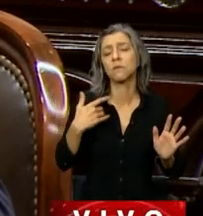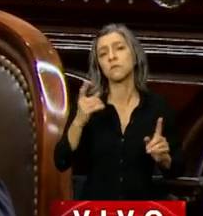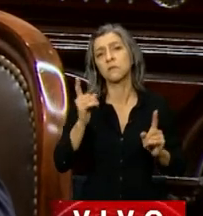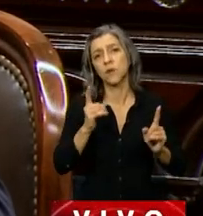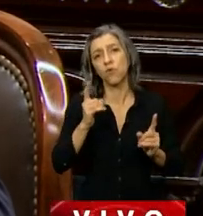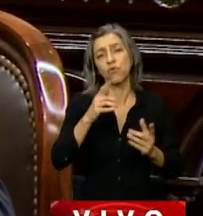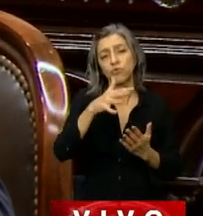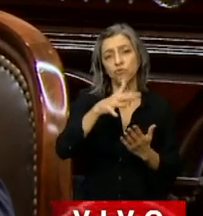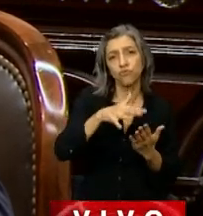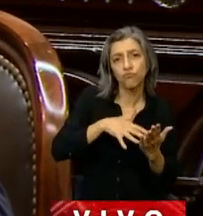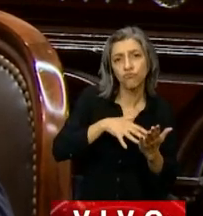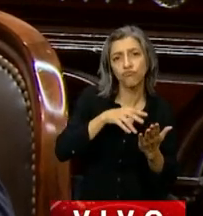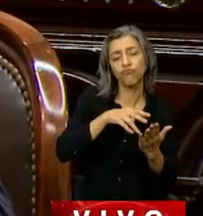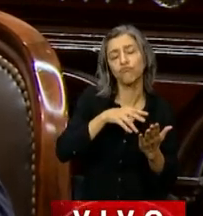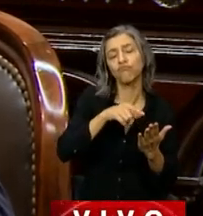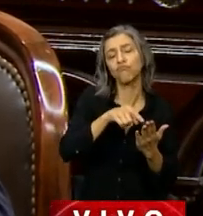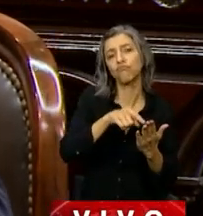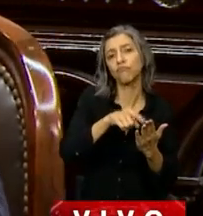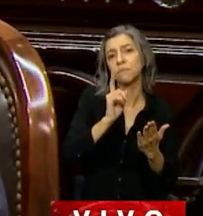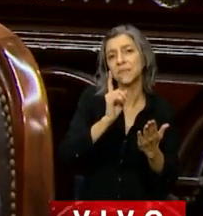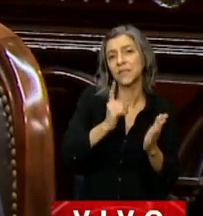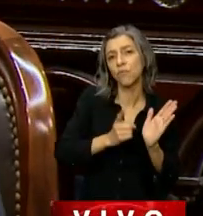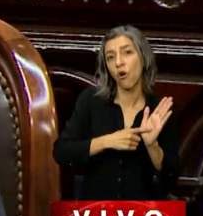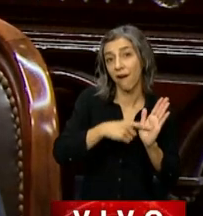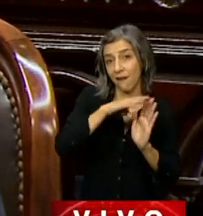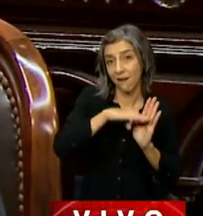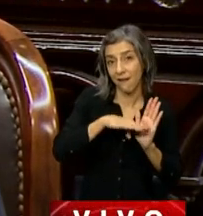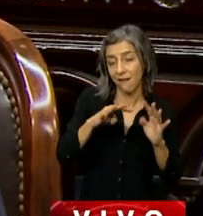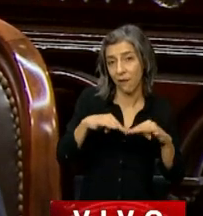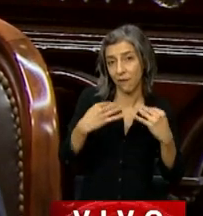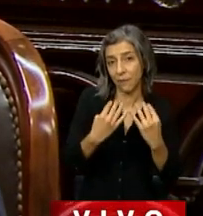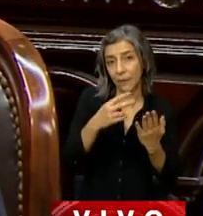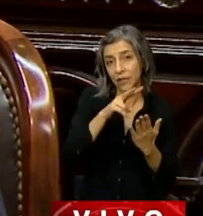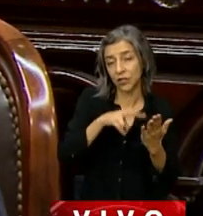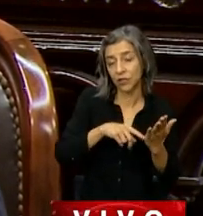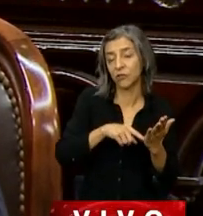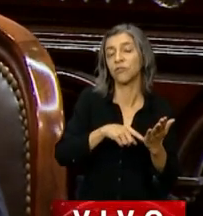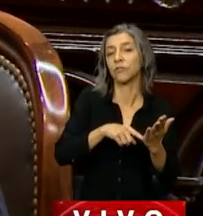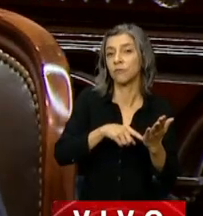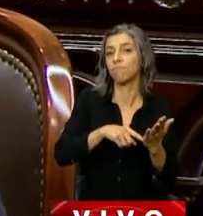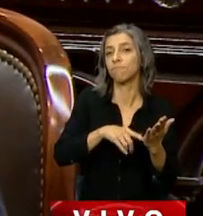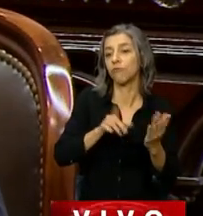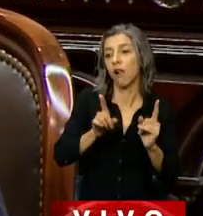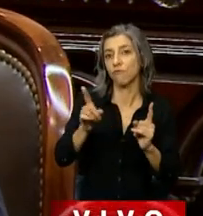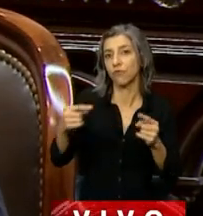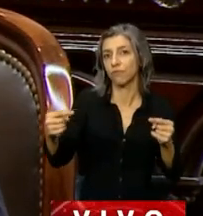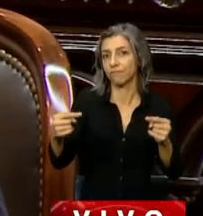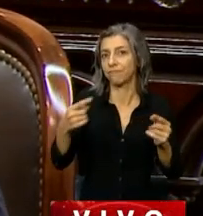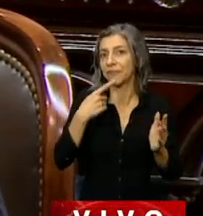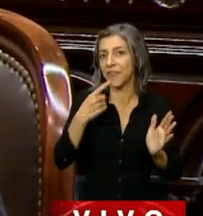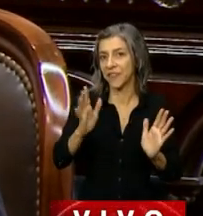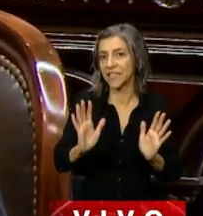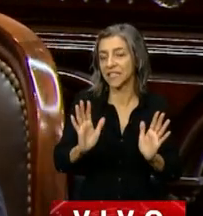en términos del reglamento de esta Cámara, pero lo que hoy estamos tratando, que es un área